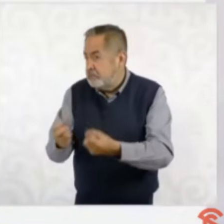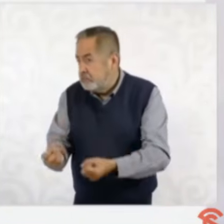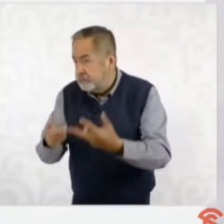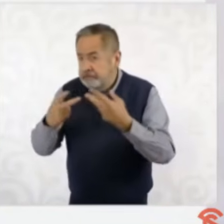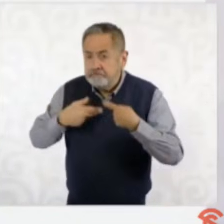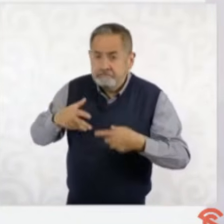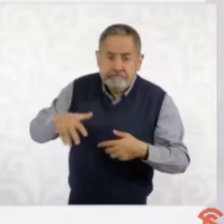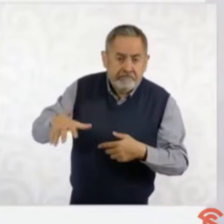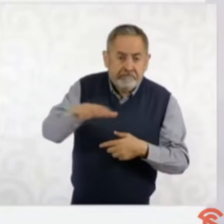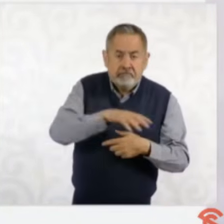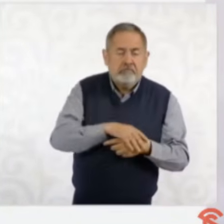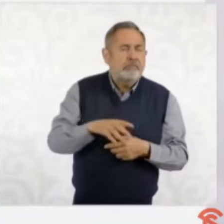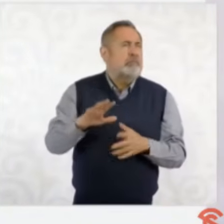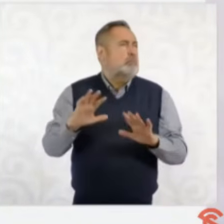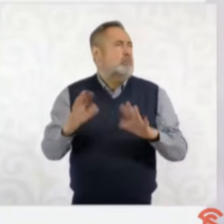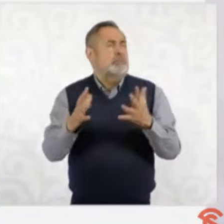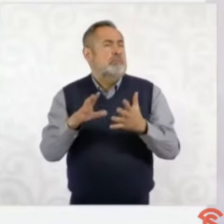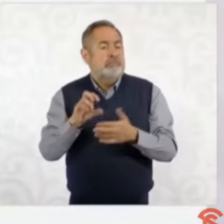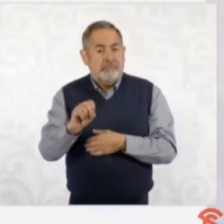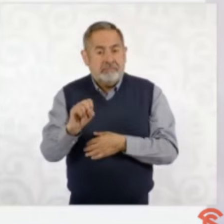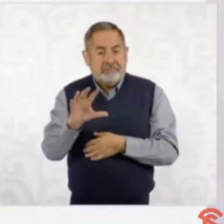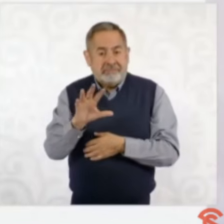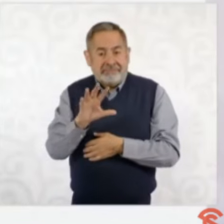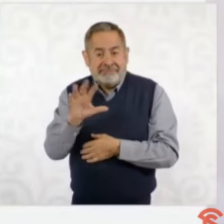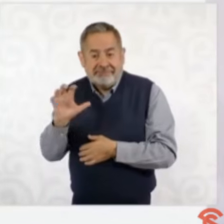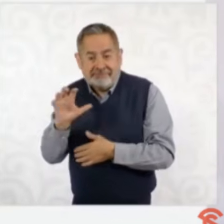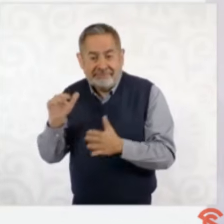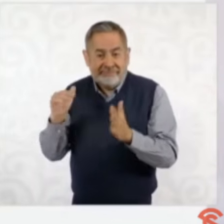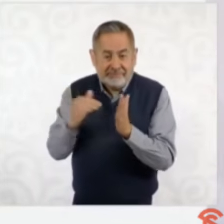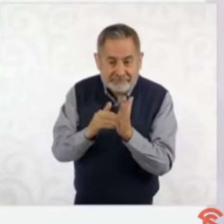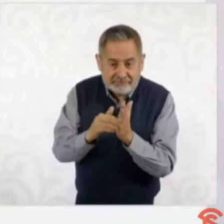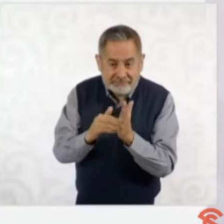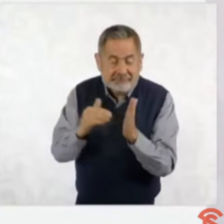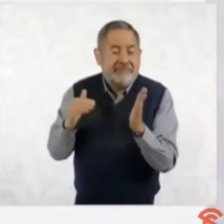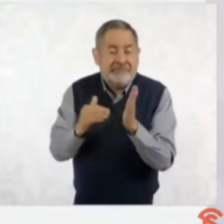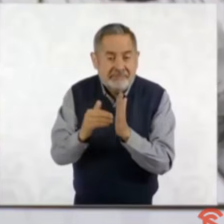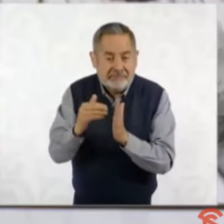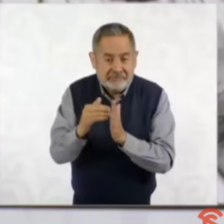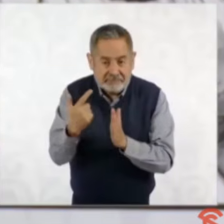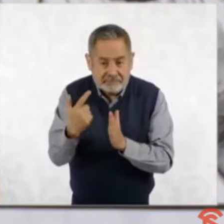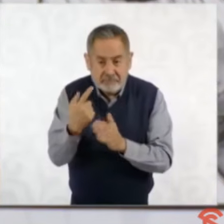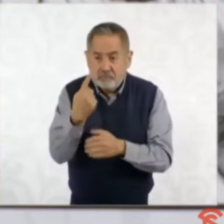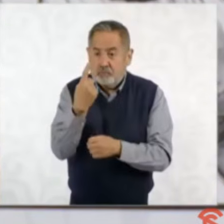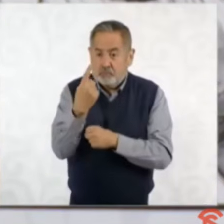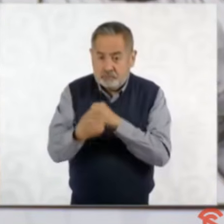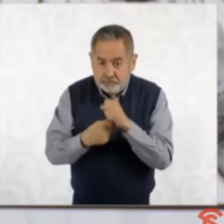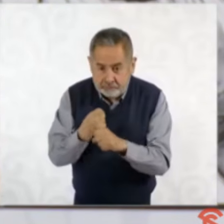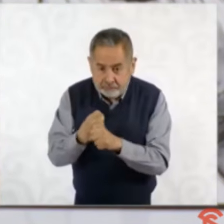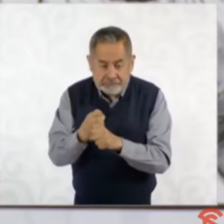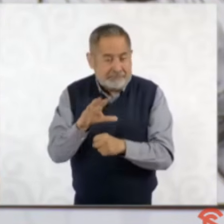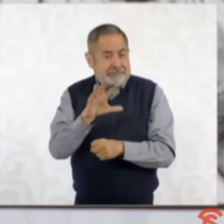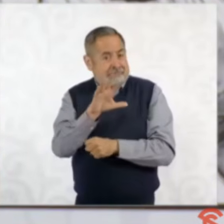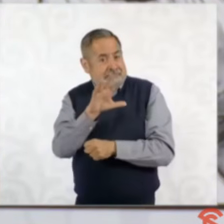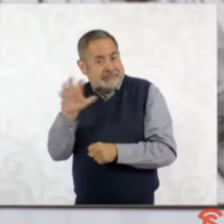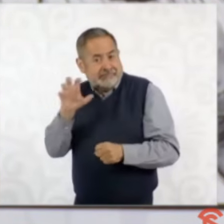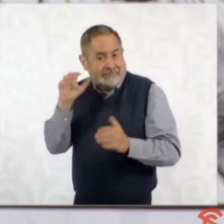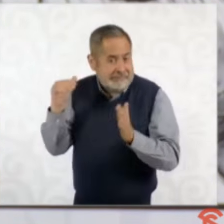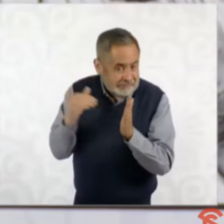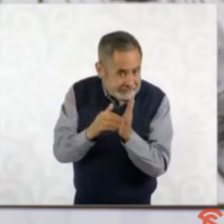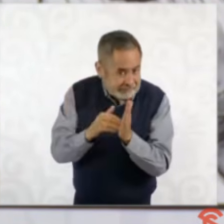mayores, representa más de 500,000 millones de pesos al año. 500,000 millones de pesos al